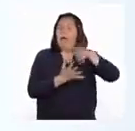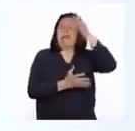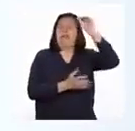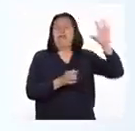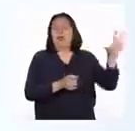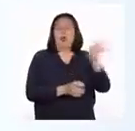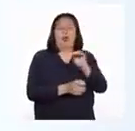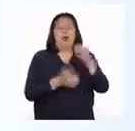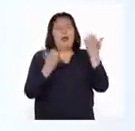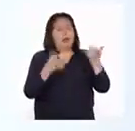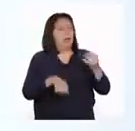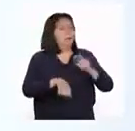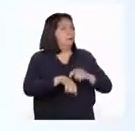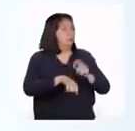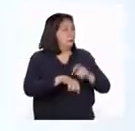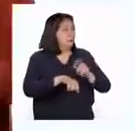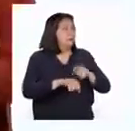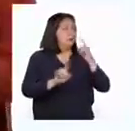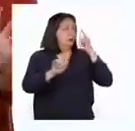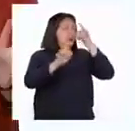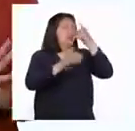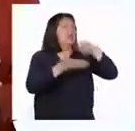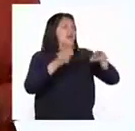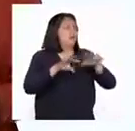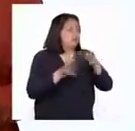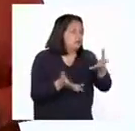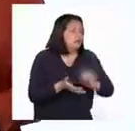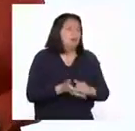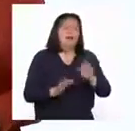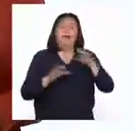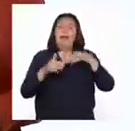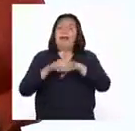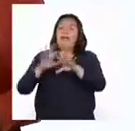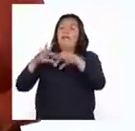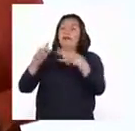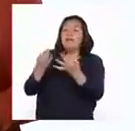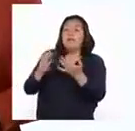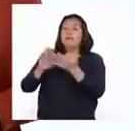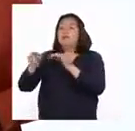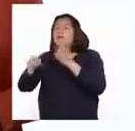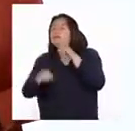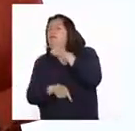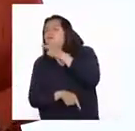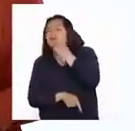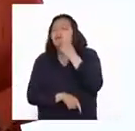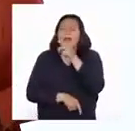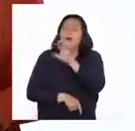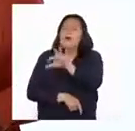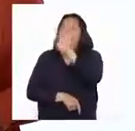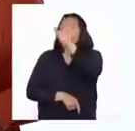hoy, es momento de nuestro reto. Dentro de tu familia o comunidad, identifica a una